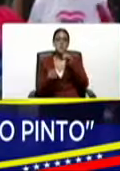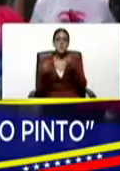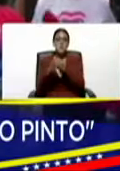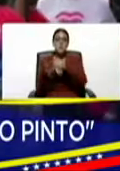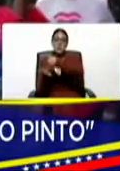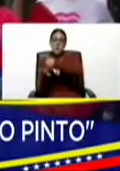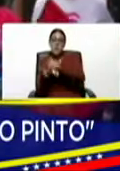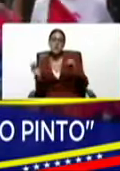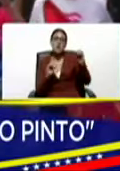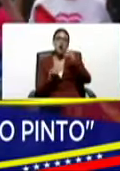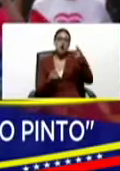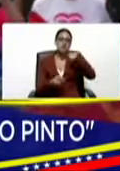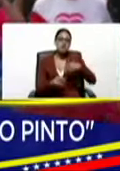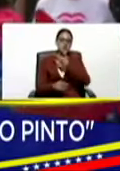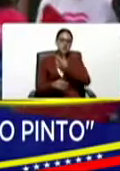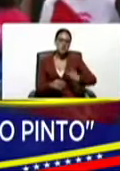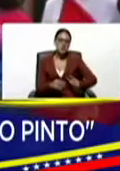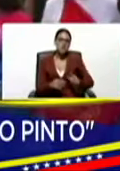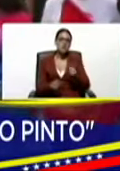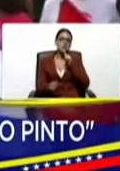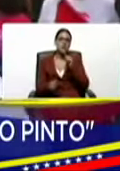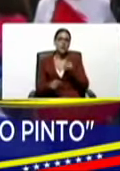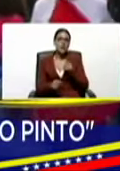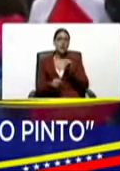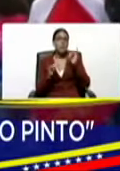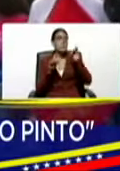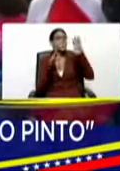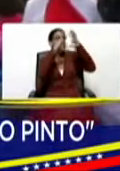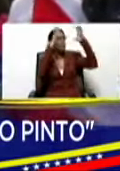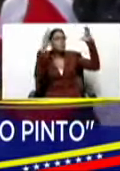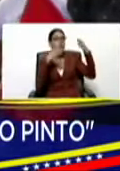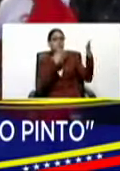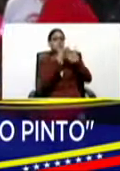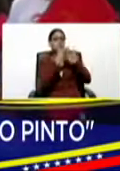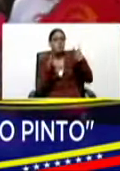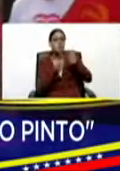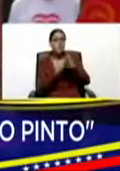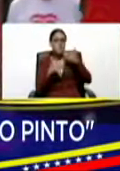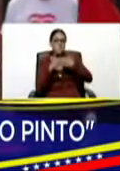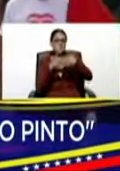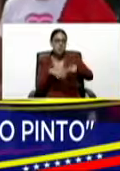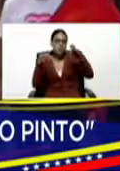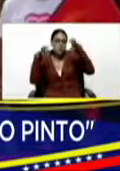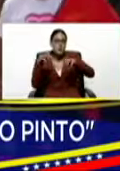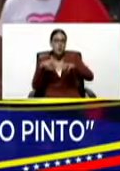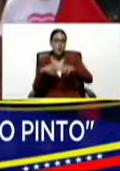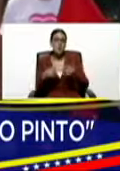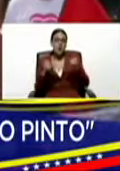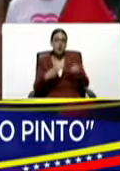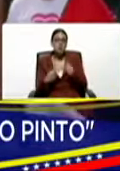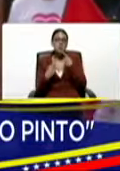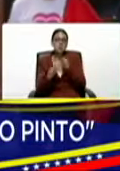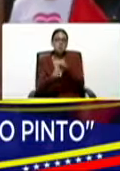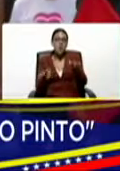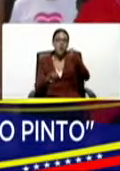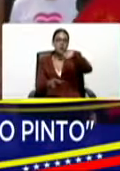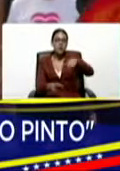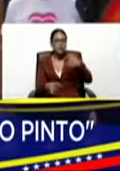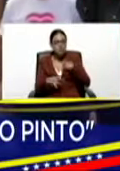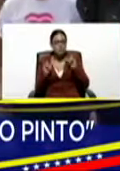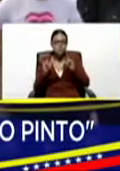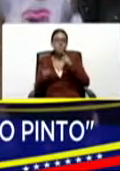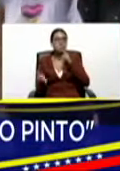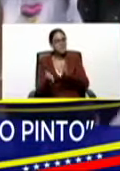El cielo encapotado anuncia la lluvia y a mí solo me queda decirle ahorita, Guatire, los amo,